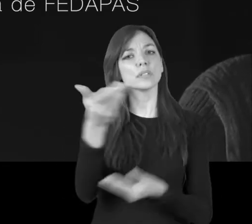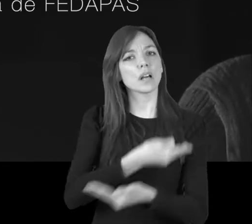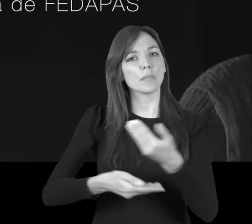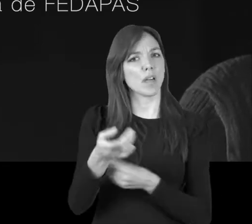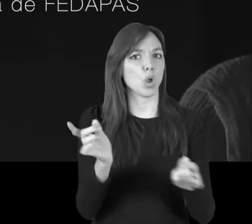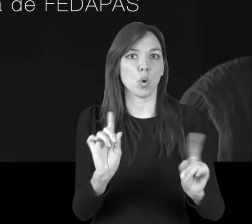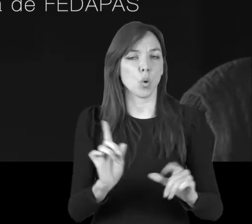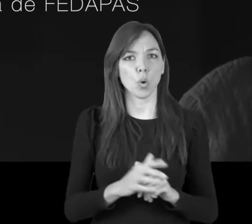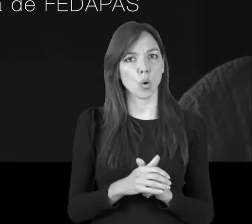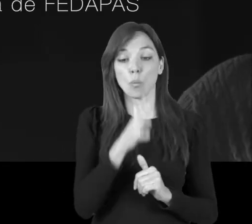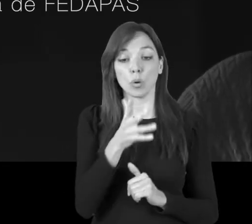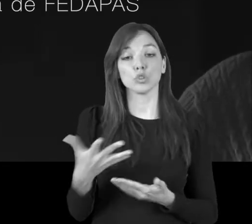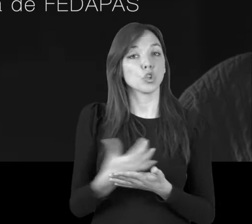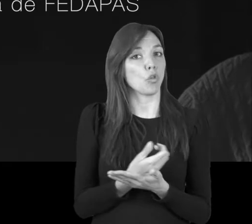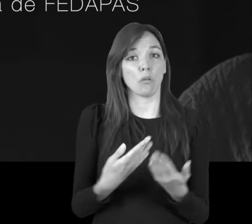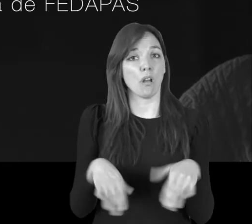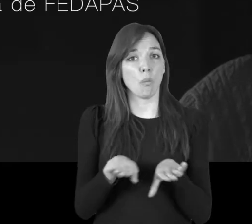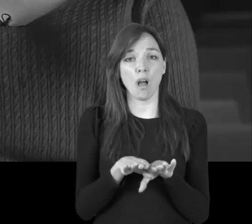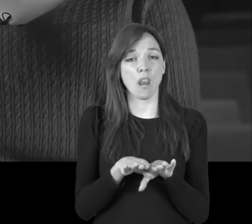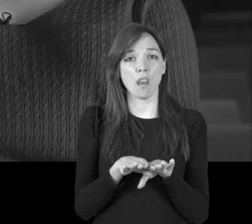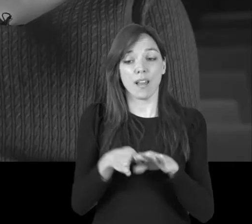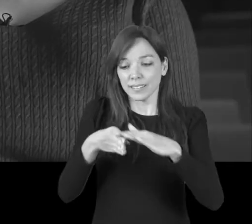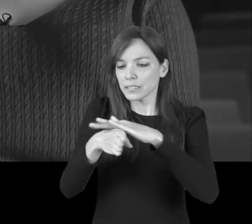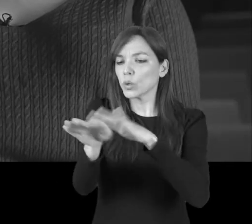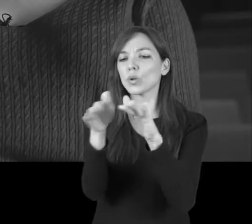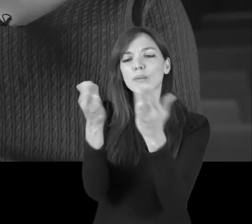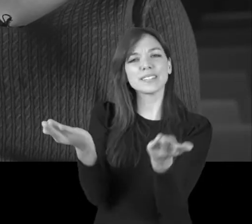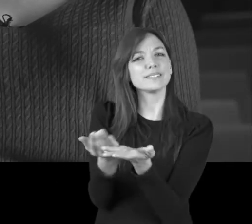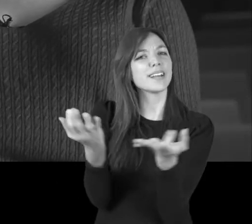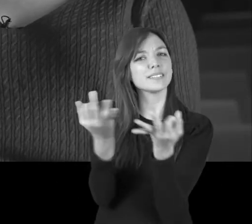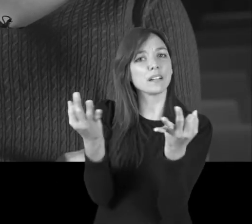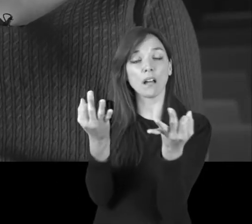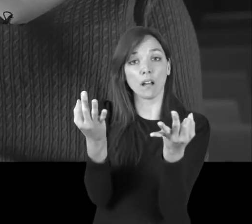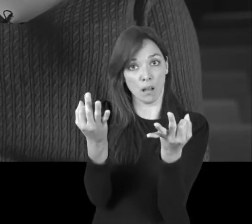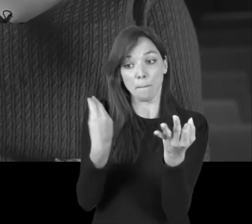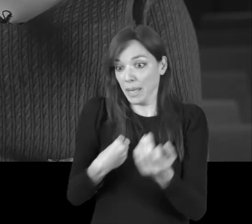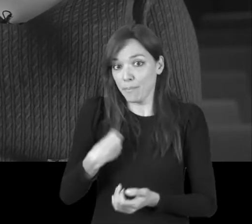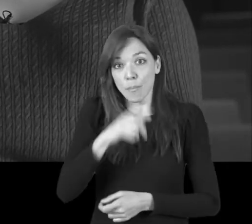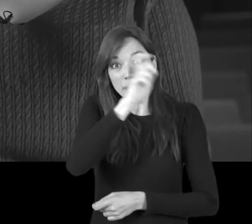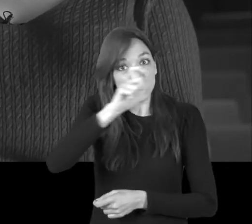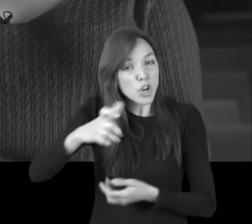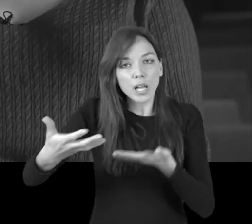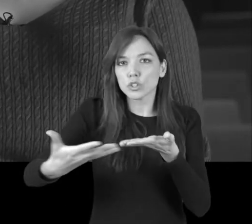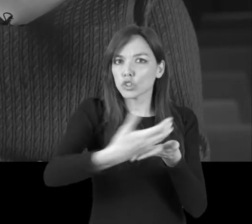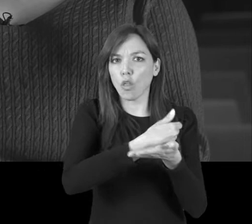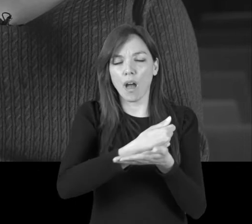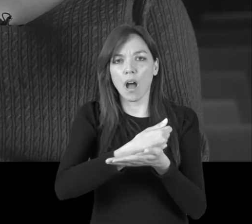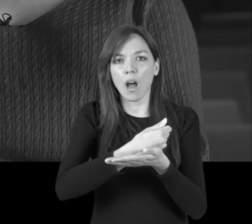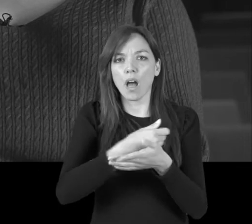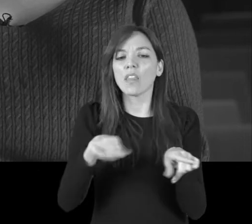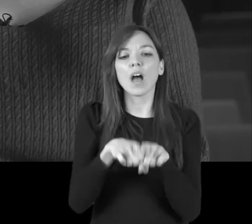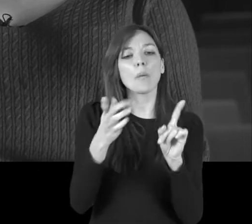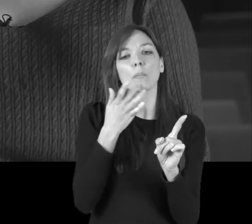problema, porque no es un problema, todos somos igual. Y la accesibilidad universal es eso, que todo el mundo, sin